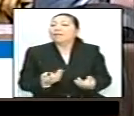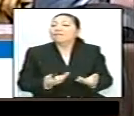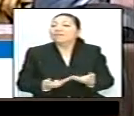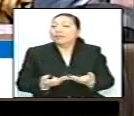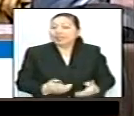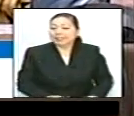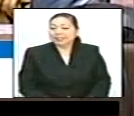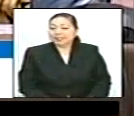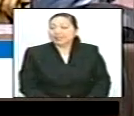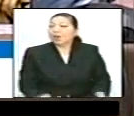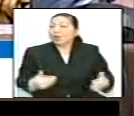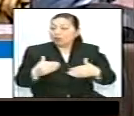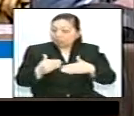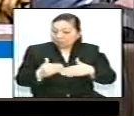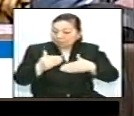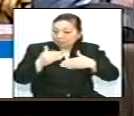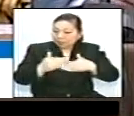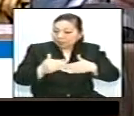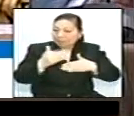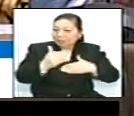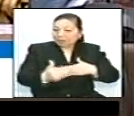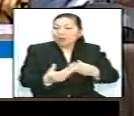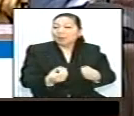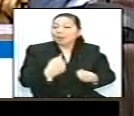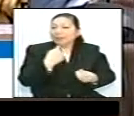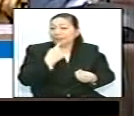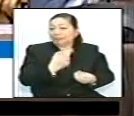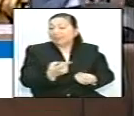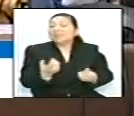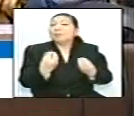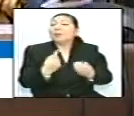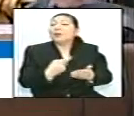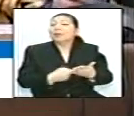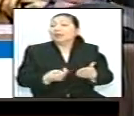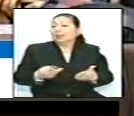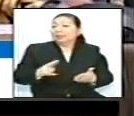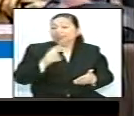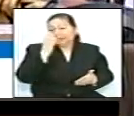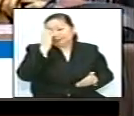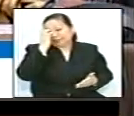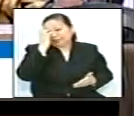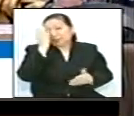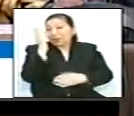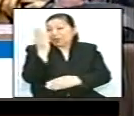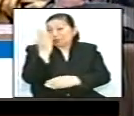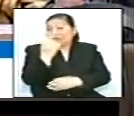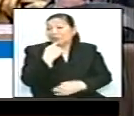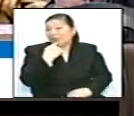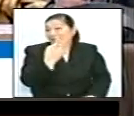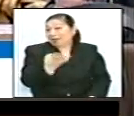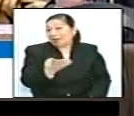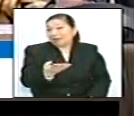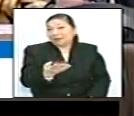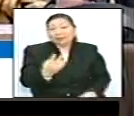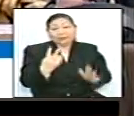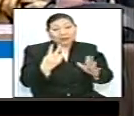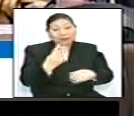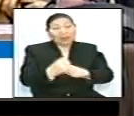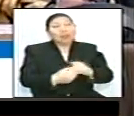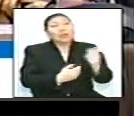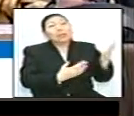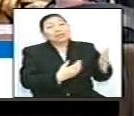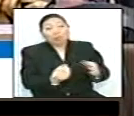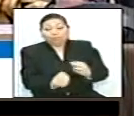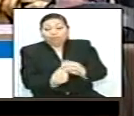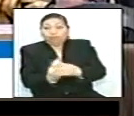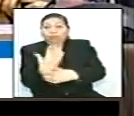financiarles a corto, a mediano y a largo plazo, como le digo, porque el crecimiento de un árbol, como usted mismo dice, son 7 años, y